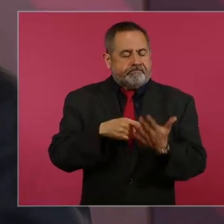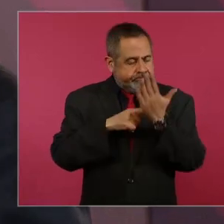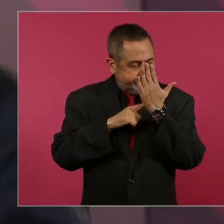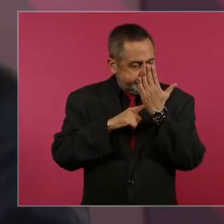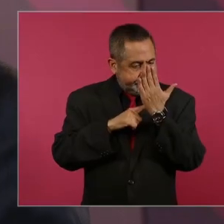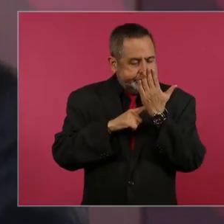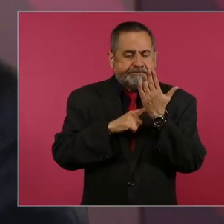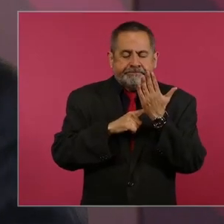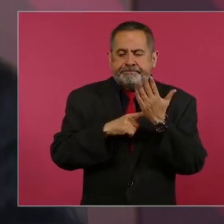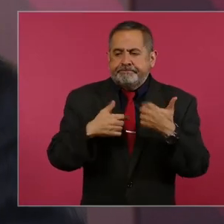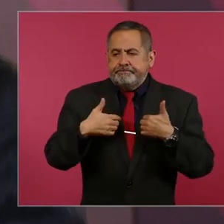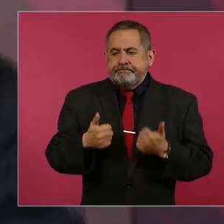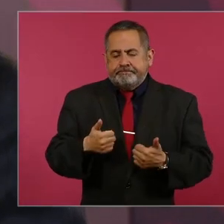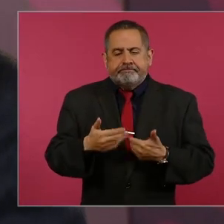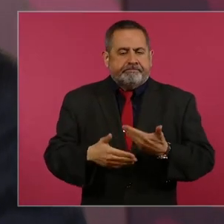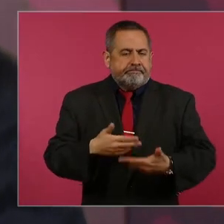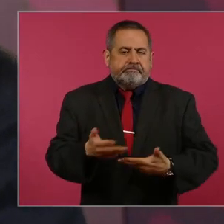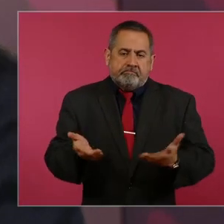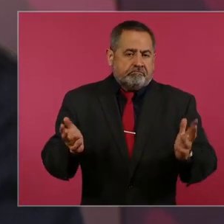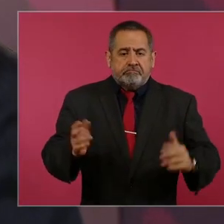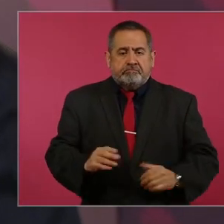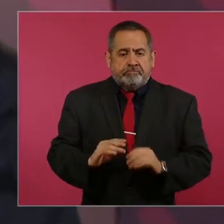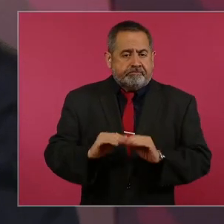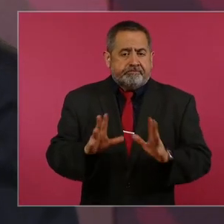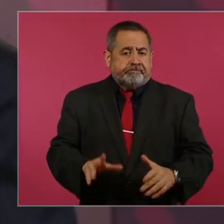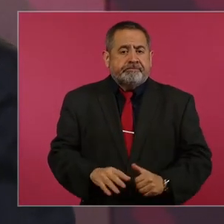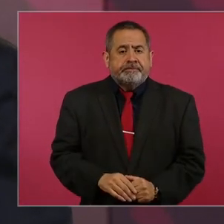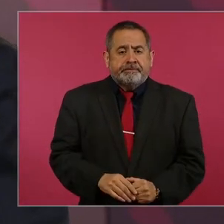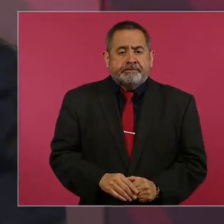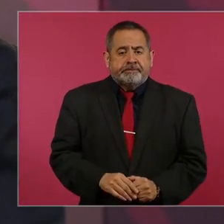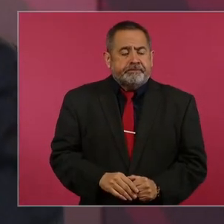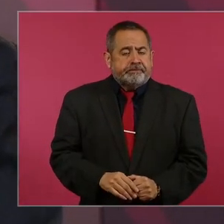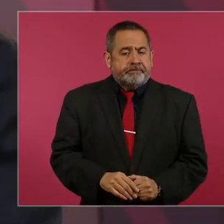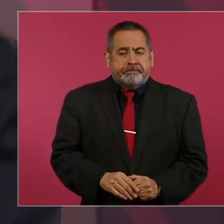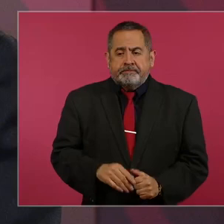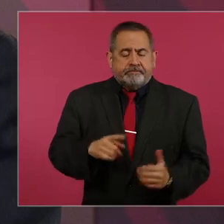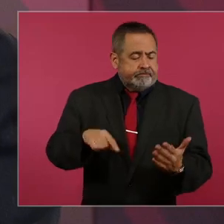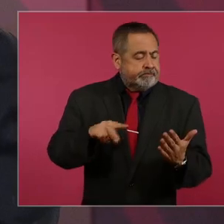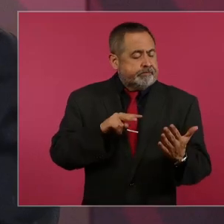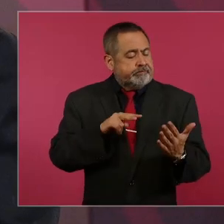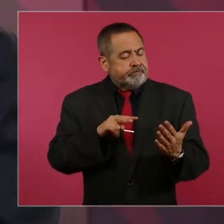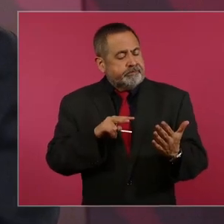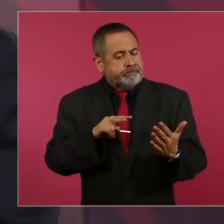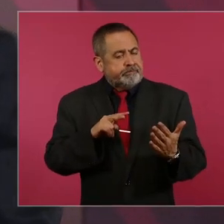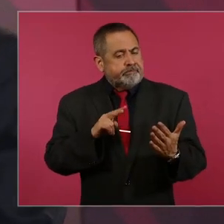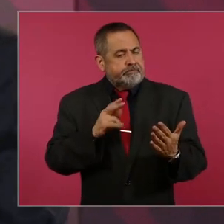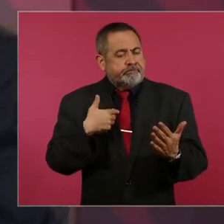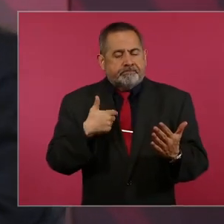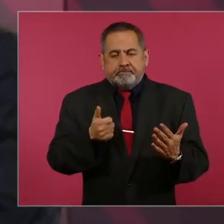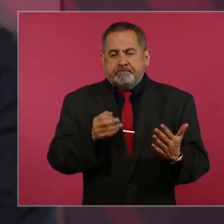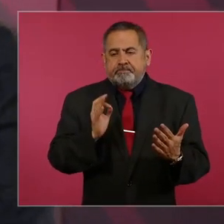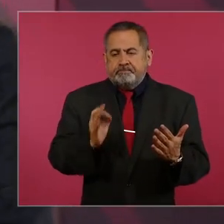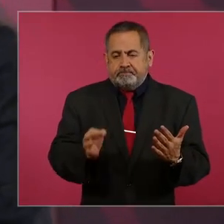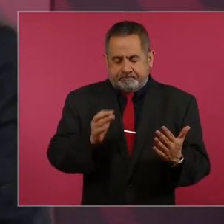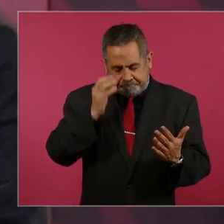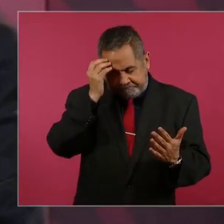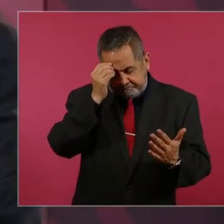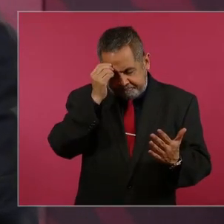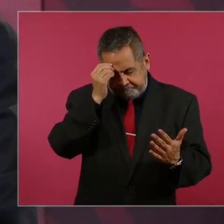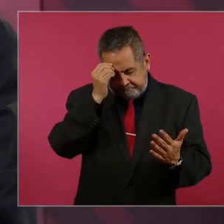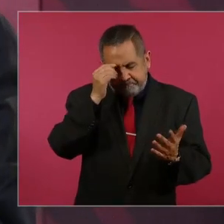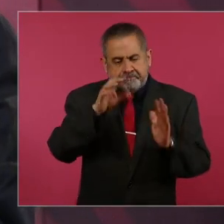tener un criterio